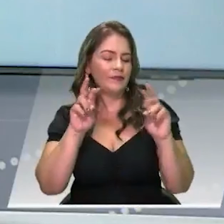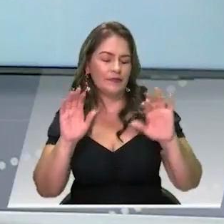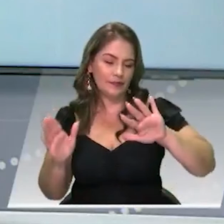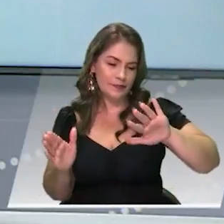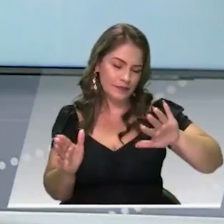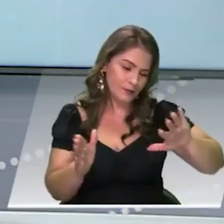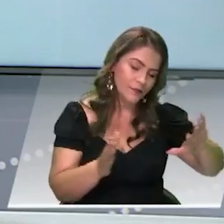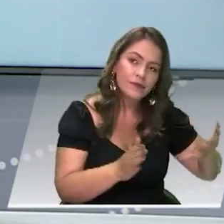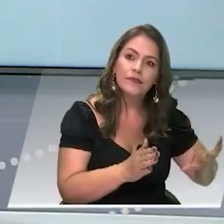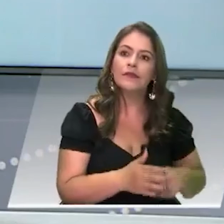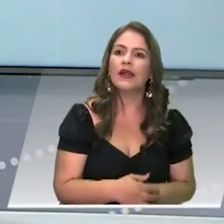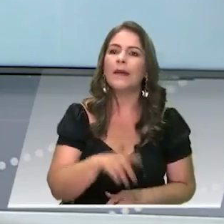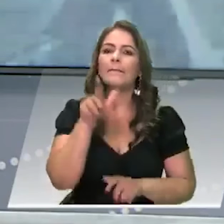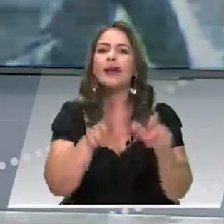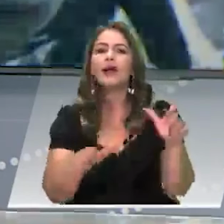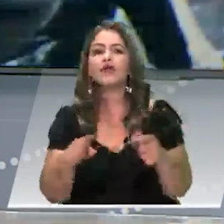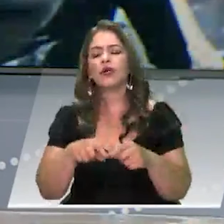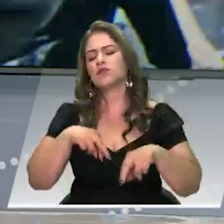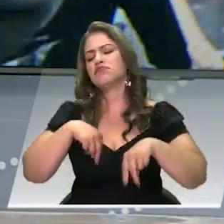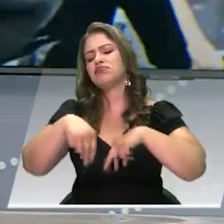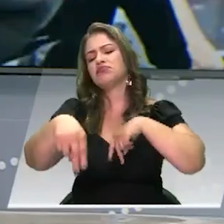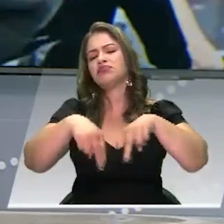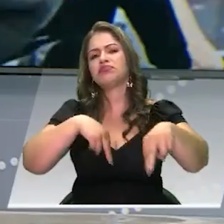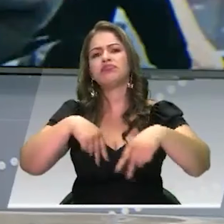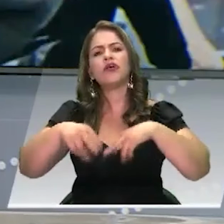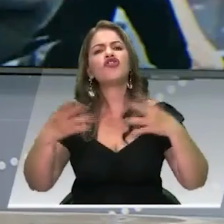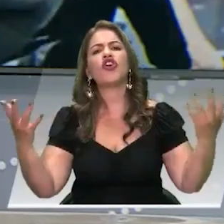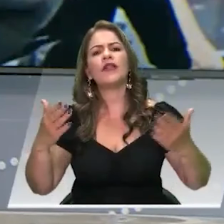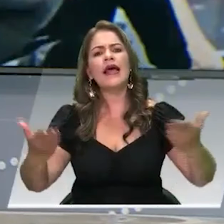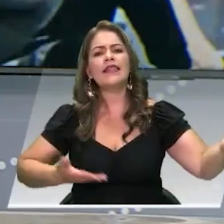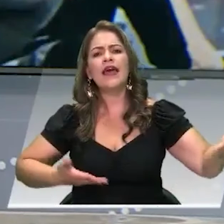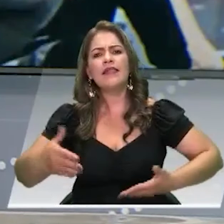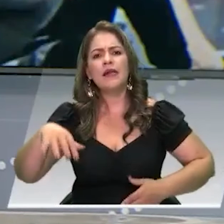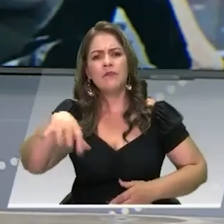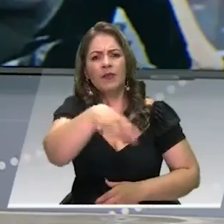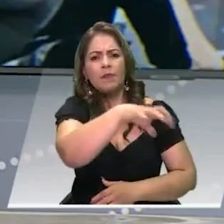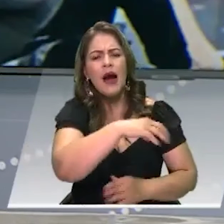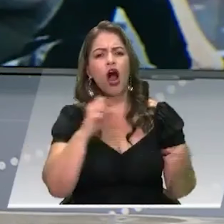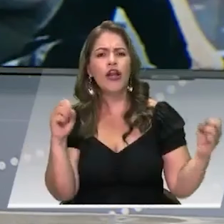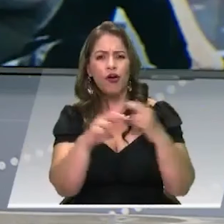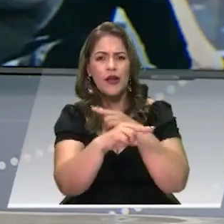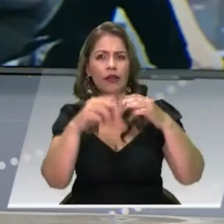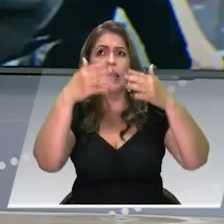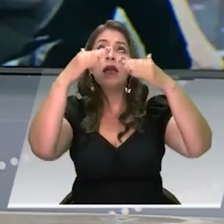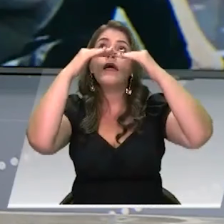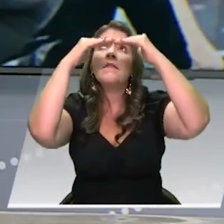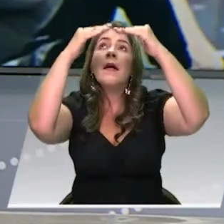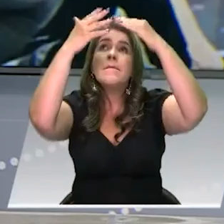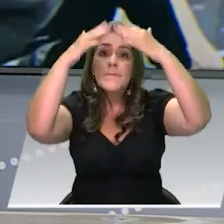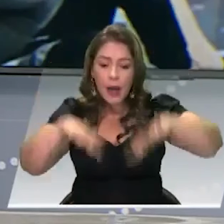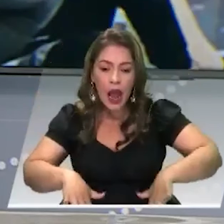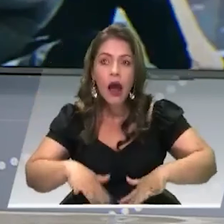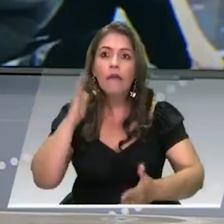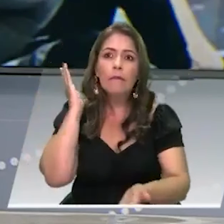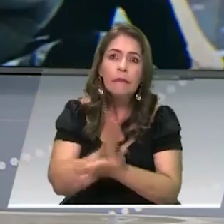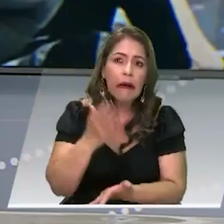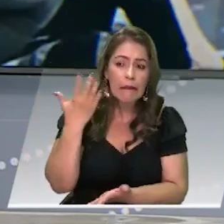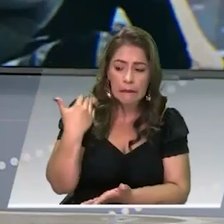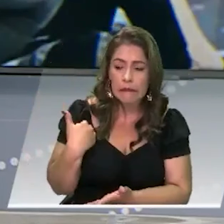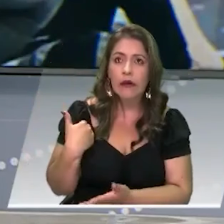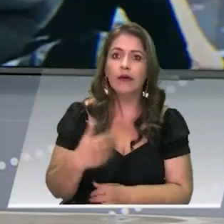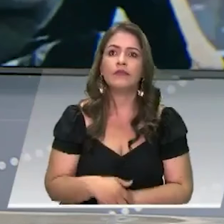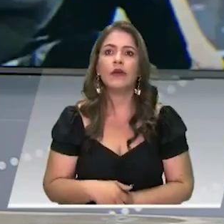4 peatones resultaron lesionados en un centro comercial ubicado en el centro de Medellín, luego del desprendimiento de una pared drywall en el andén. Bomberos